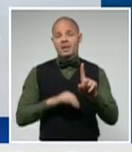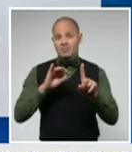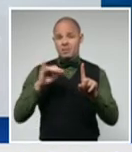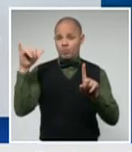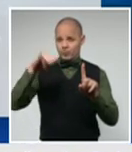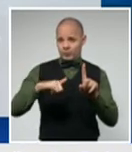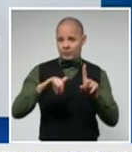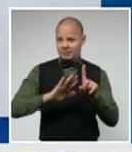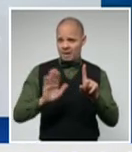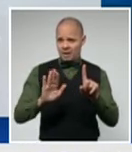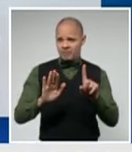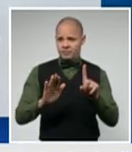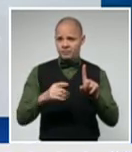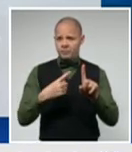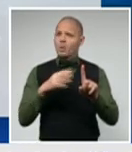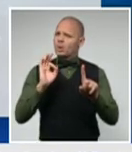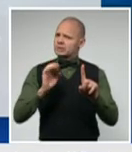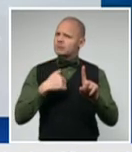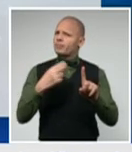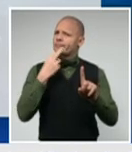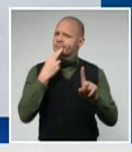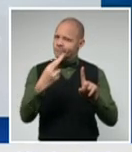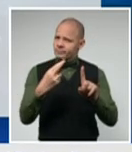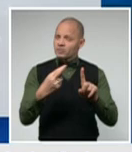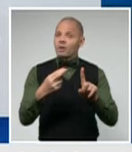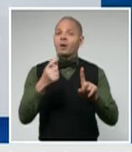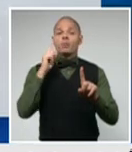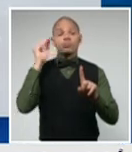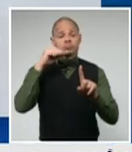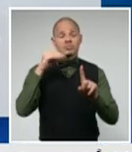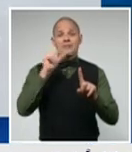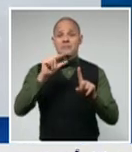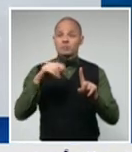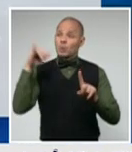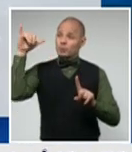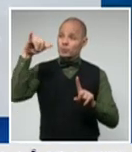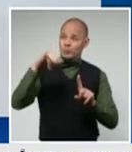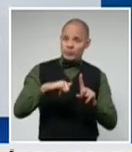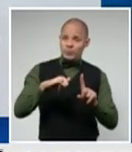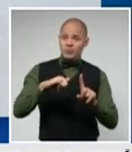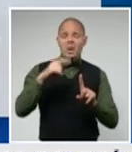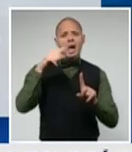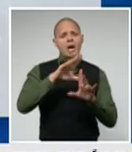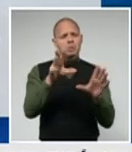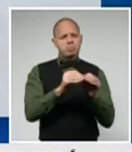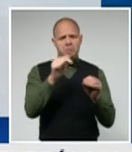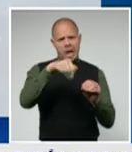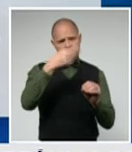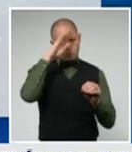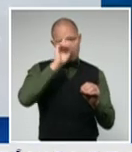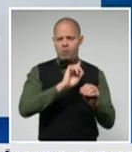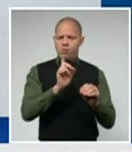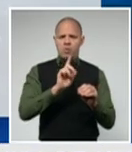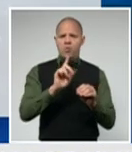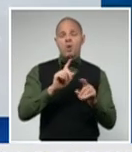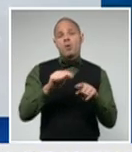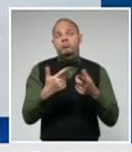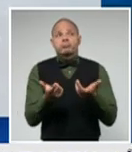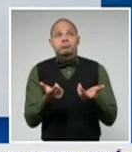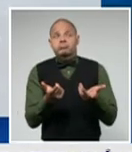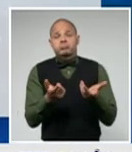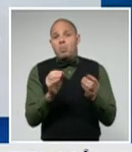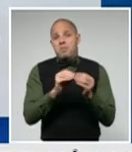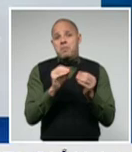Yo siempre recuerdo que estos casos importados no se representan en la incidencia